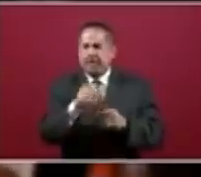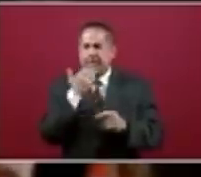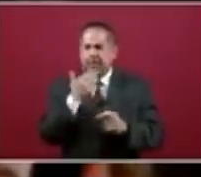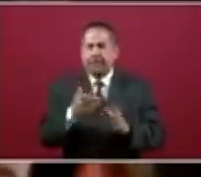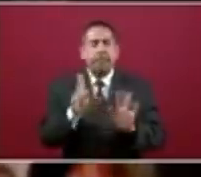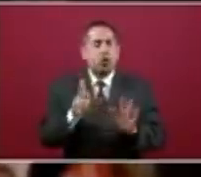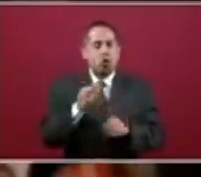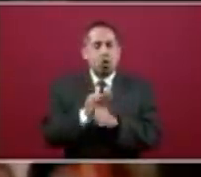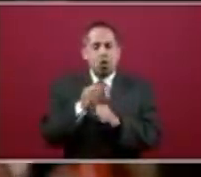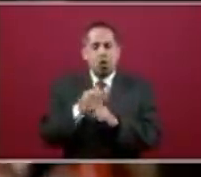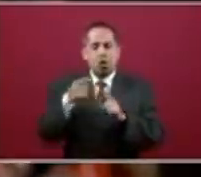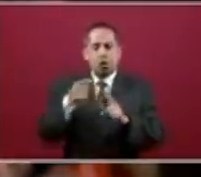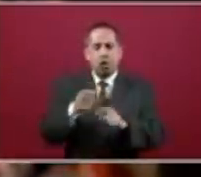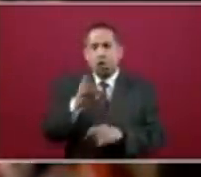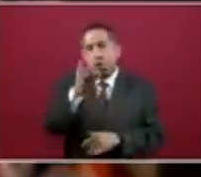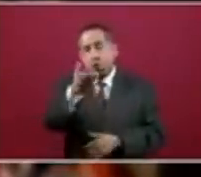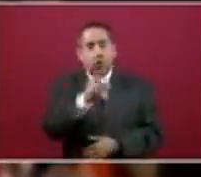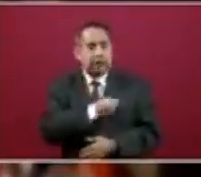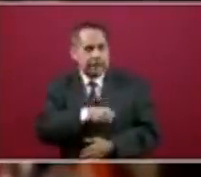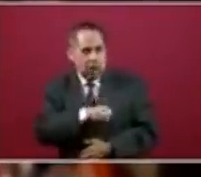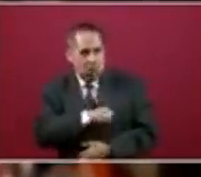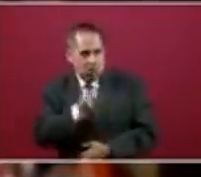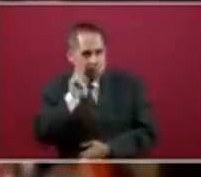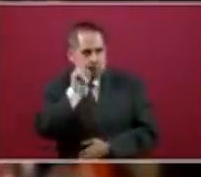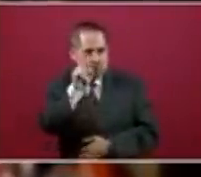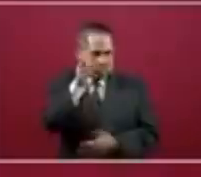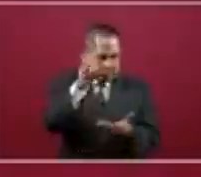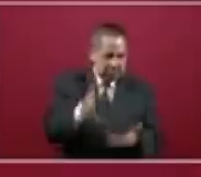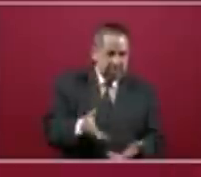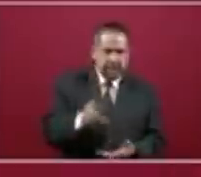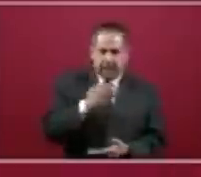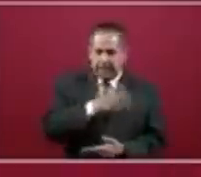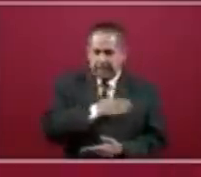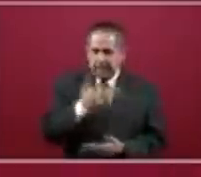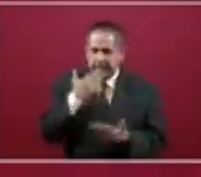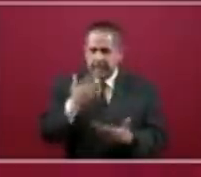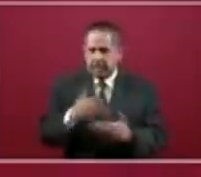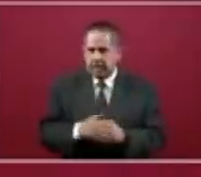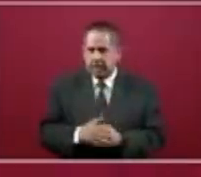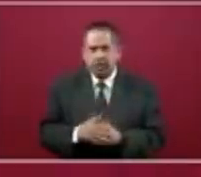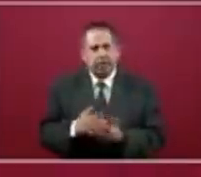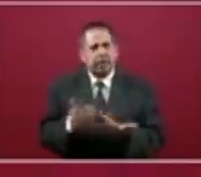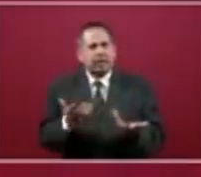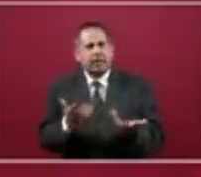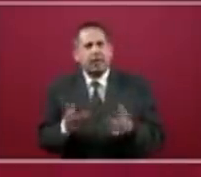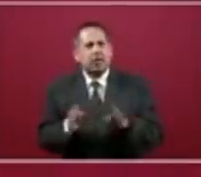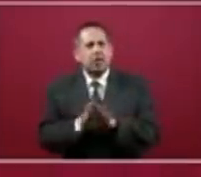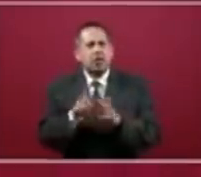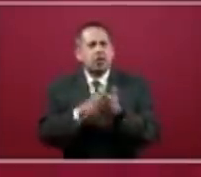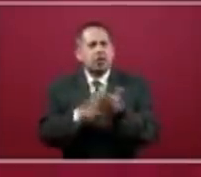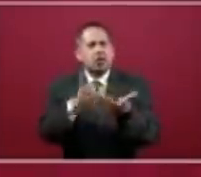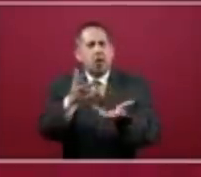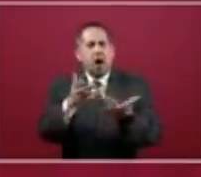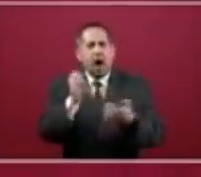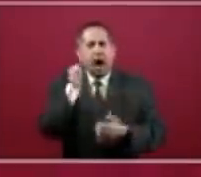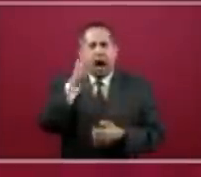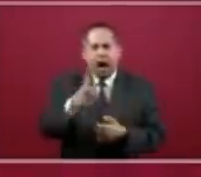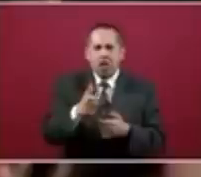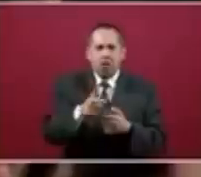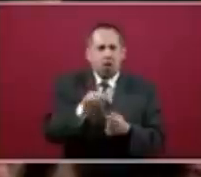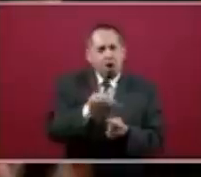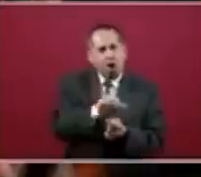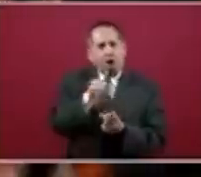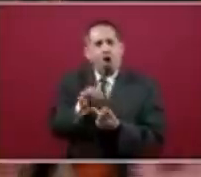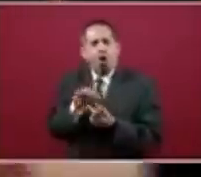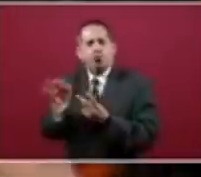estoy hablando de su salud. Sabemos que está muy bien, al contrario, yo creo que todos queremos saber qué hace si usted utiliza algún método